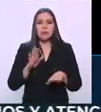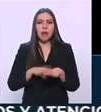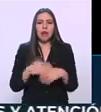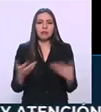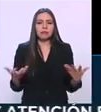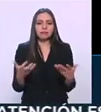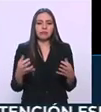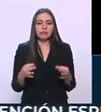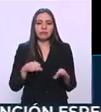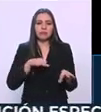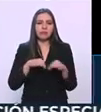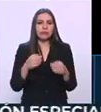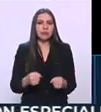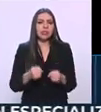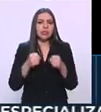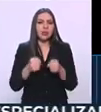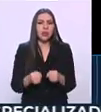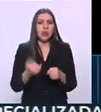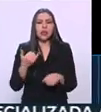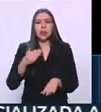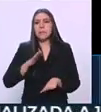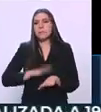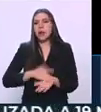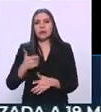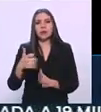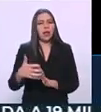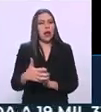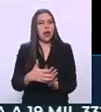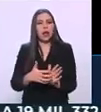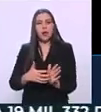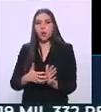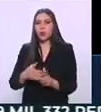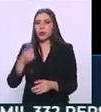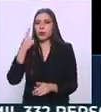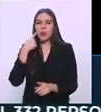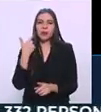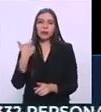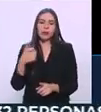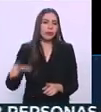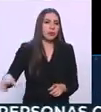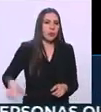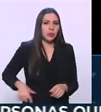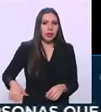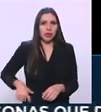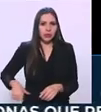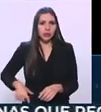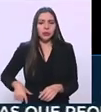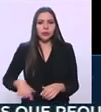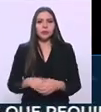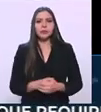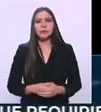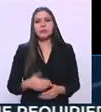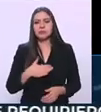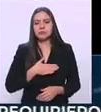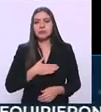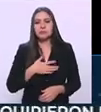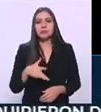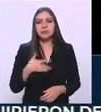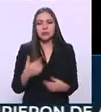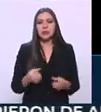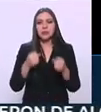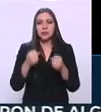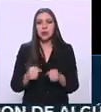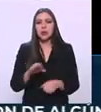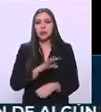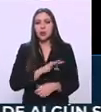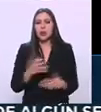consolidada y con ahorros tremendos a la hacienda pública, Y en pocas palabras, estoy convencida que vamos a poder